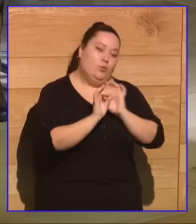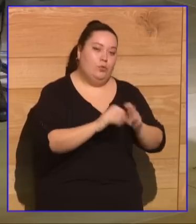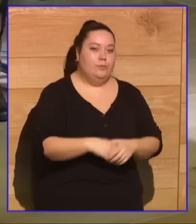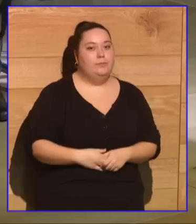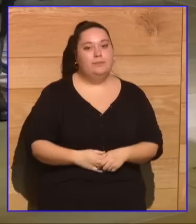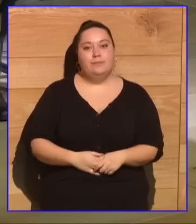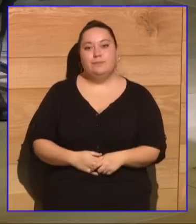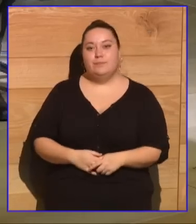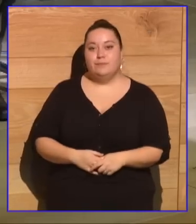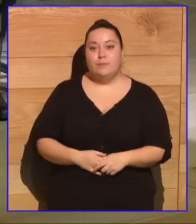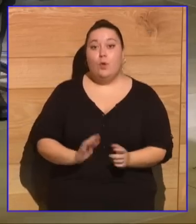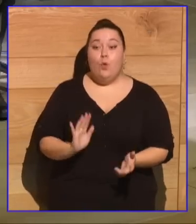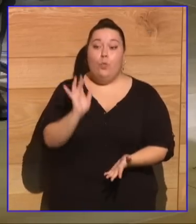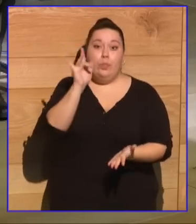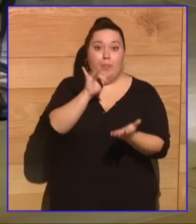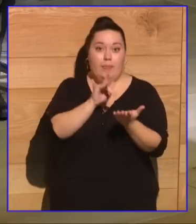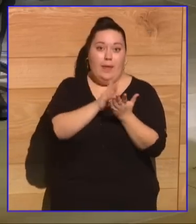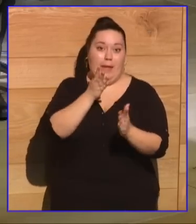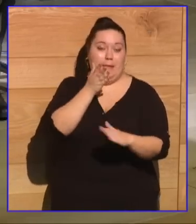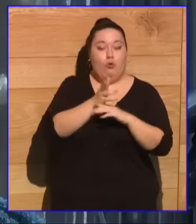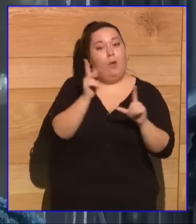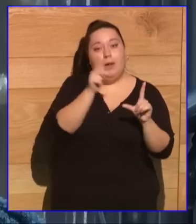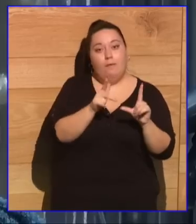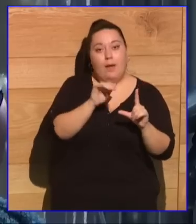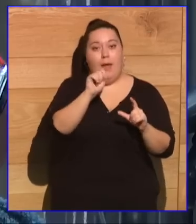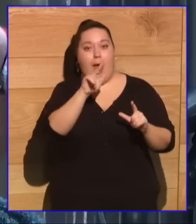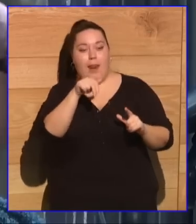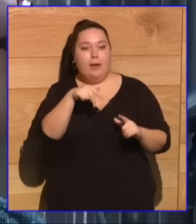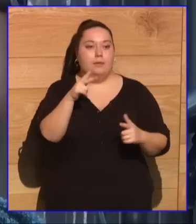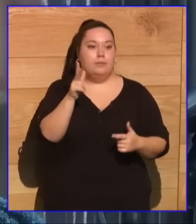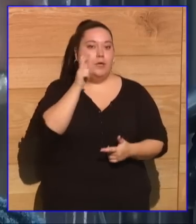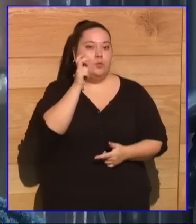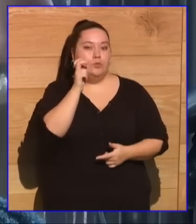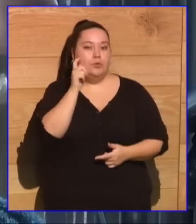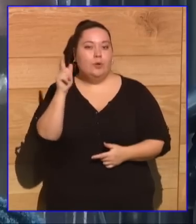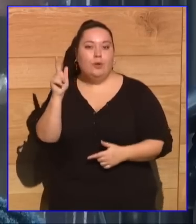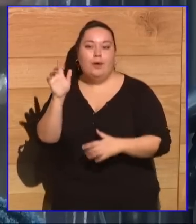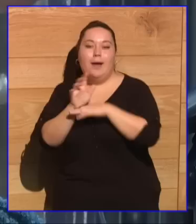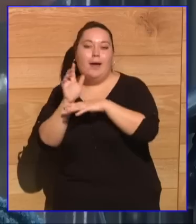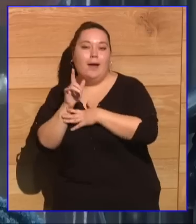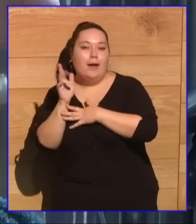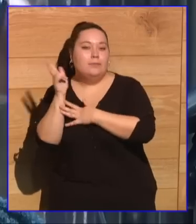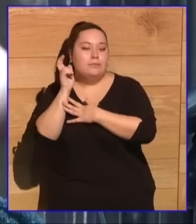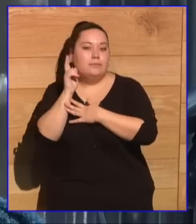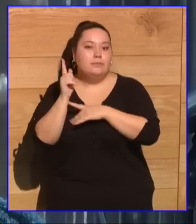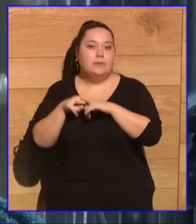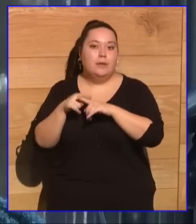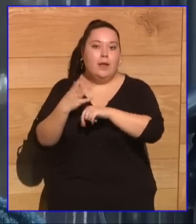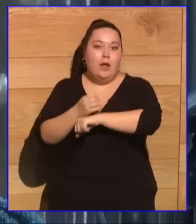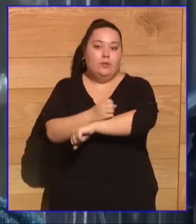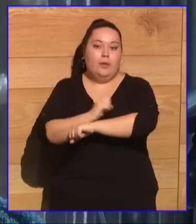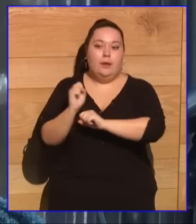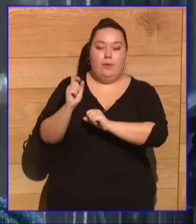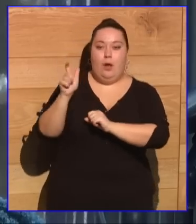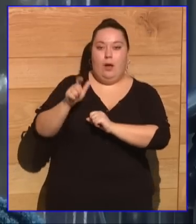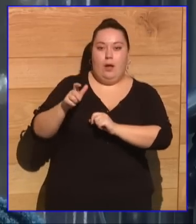hasta que un día, yendo al set, Alan Parker escuchó cómo bromeaban sobre que acaban de tirar del tren a